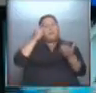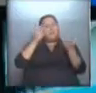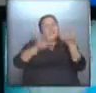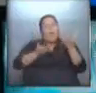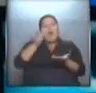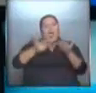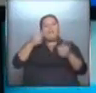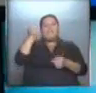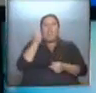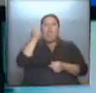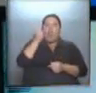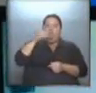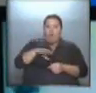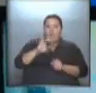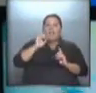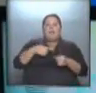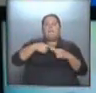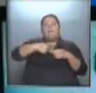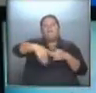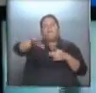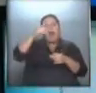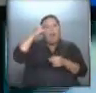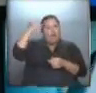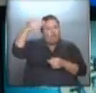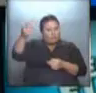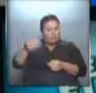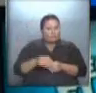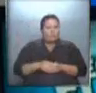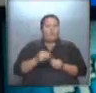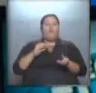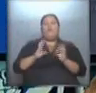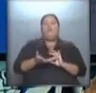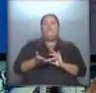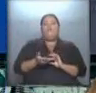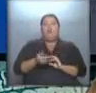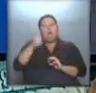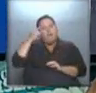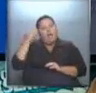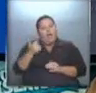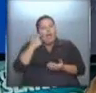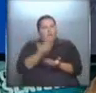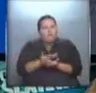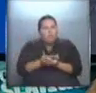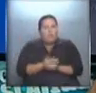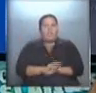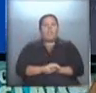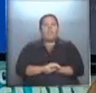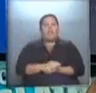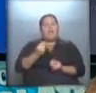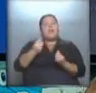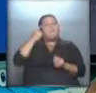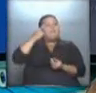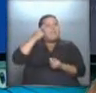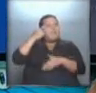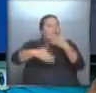de la economía? Y cuestiones más de largo plazo. Es decir, ¿cuáles son los modelos que se ponen en juego? Perfecto. ¿Cuáles son las perspectivas